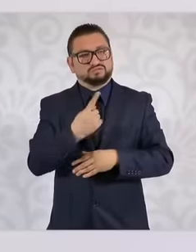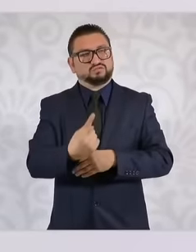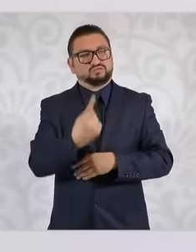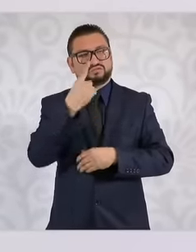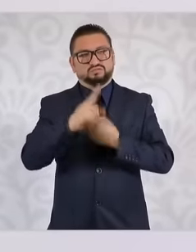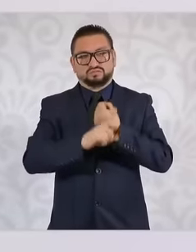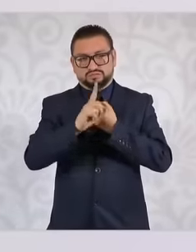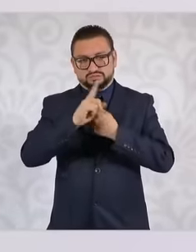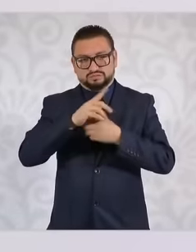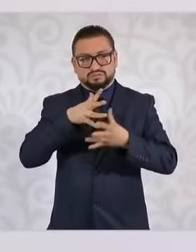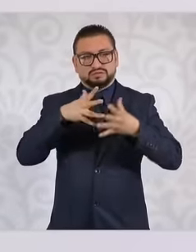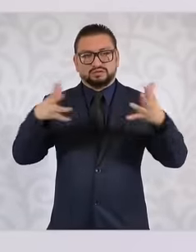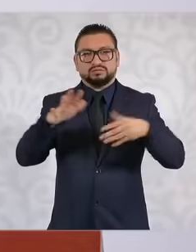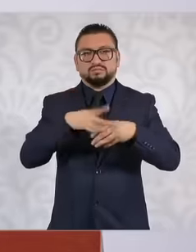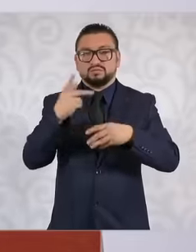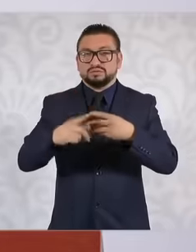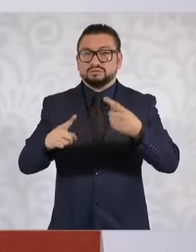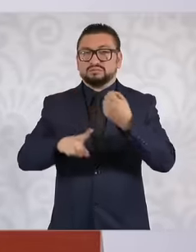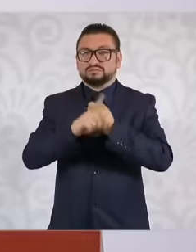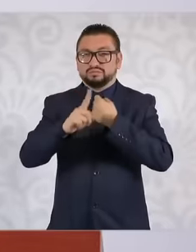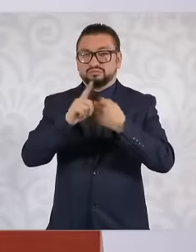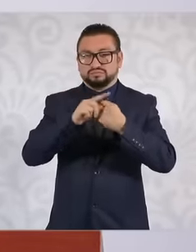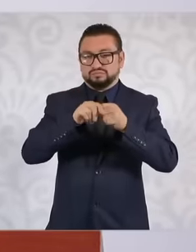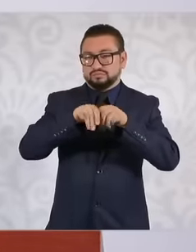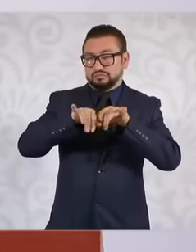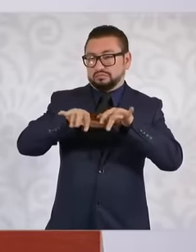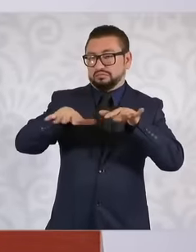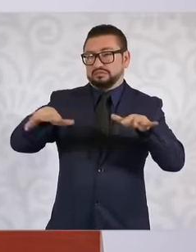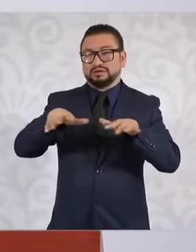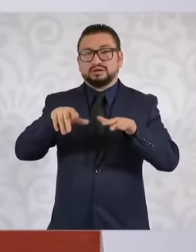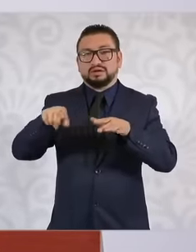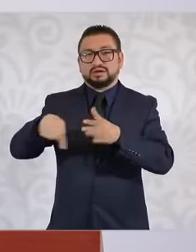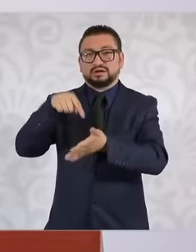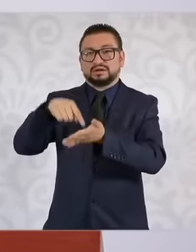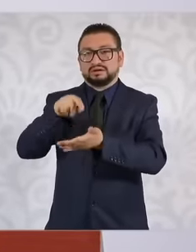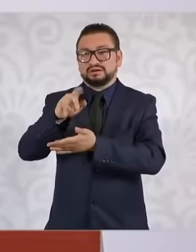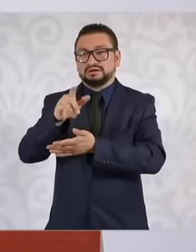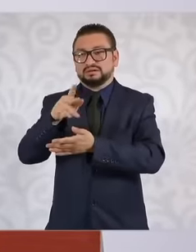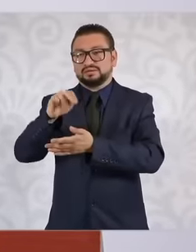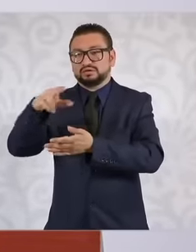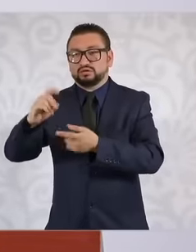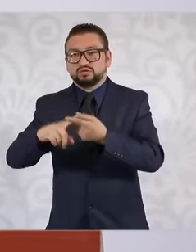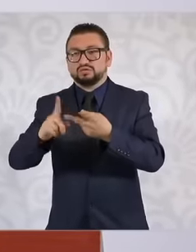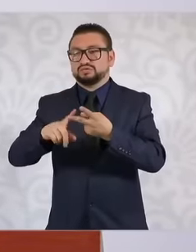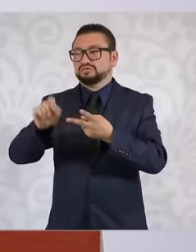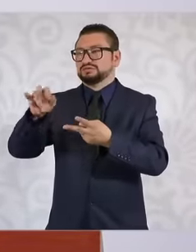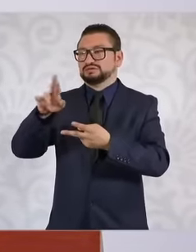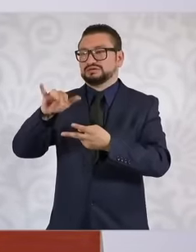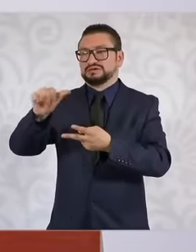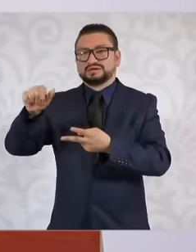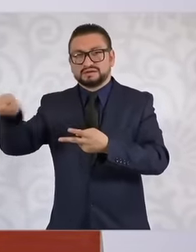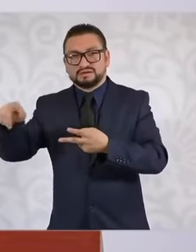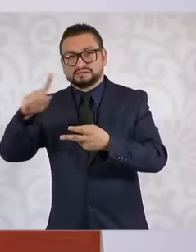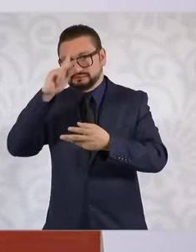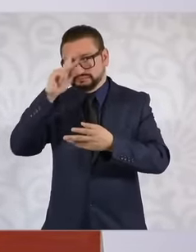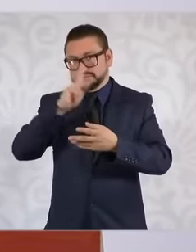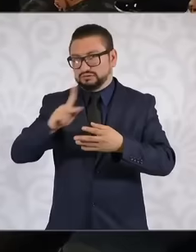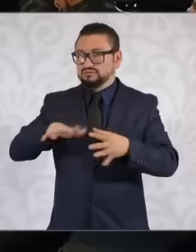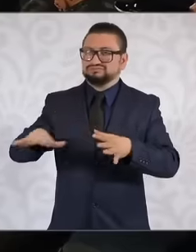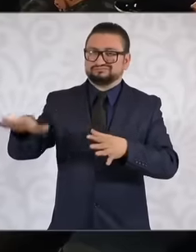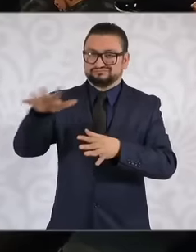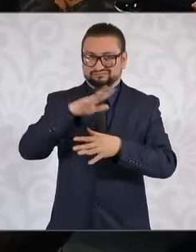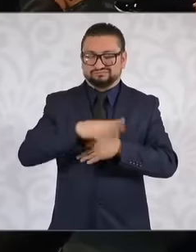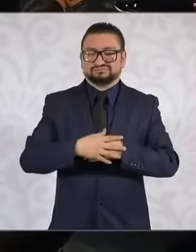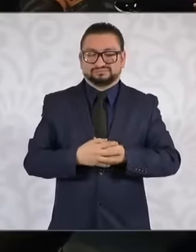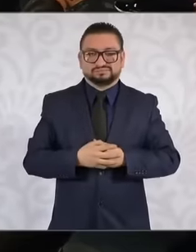riesgo en la expansión de este conflicto a Líbano y a Siria. Eso puede realmente complicar mucho el Medio Oriente.